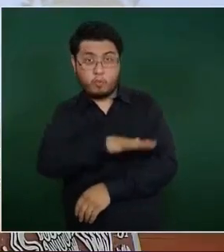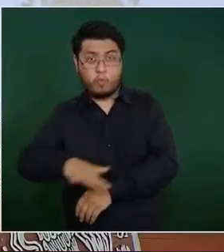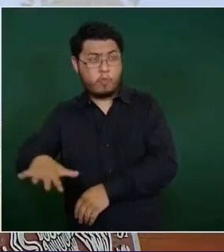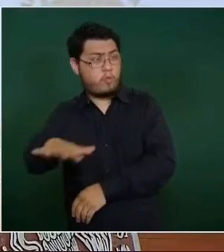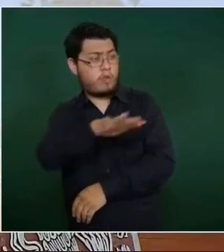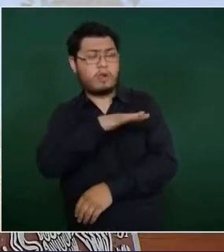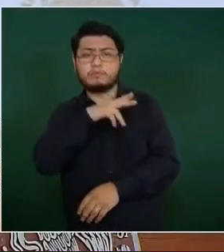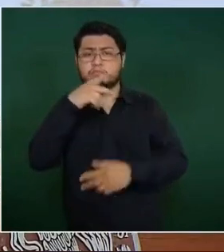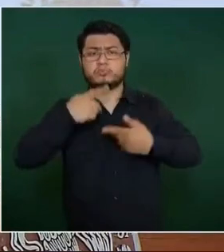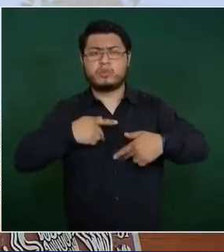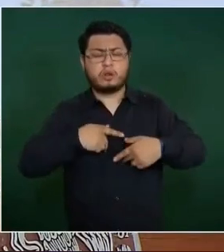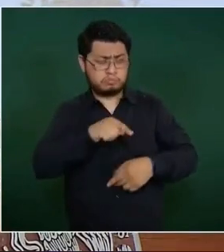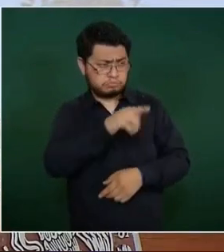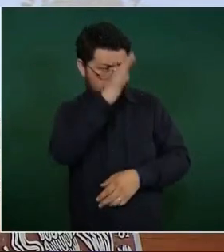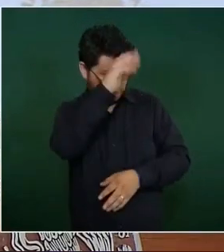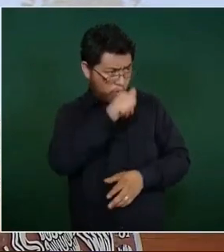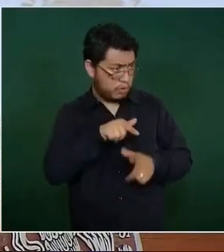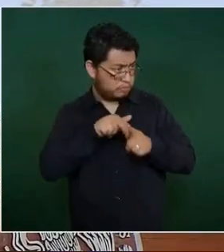y se revoca el mandato,